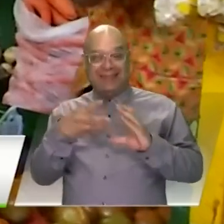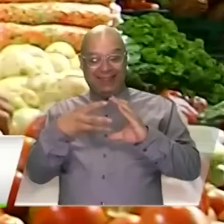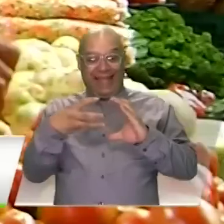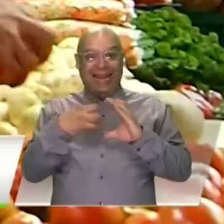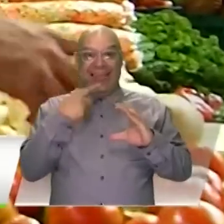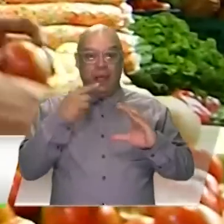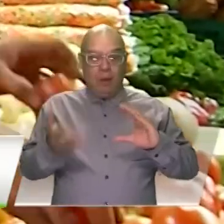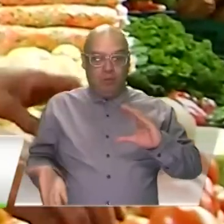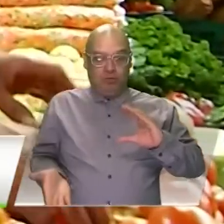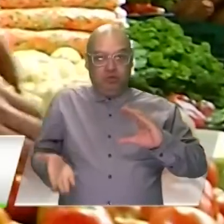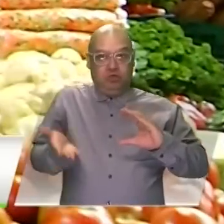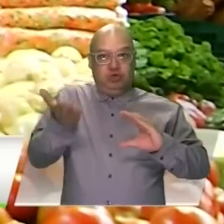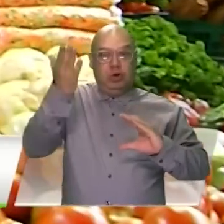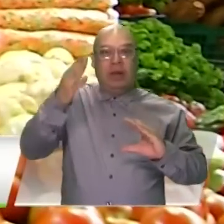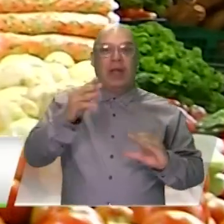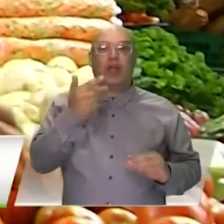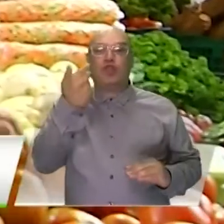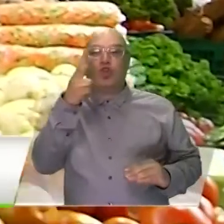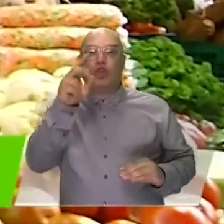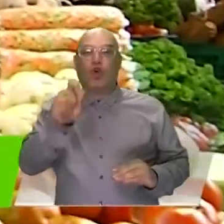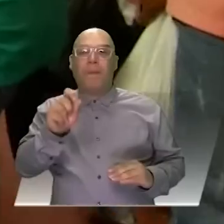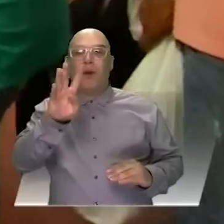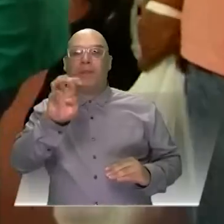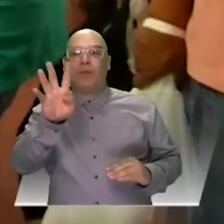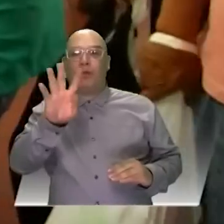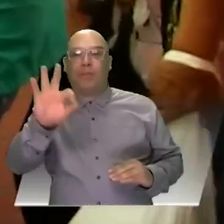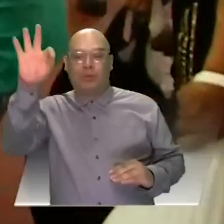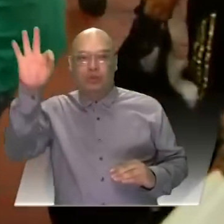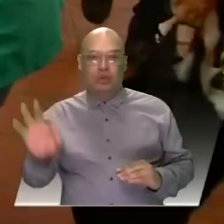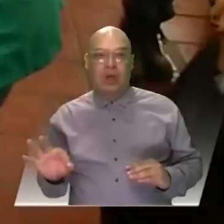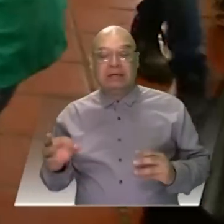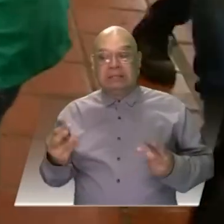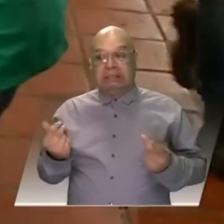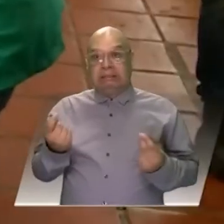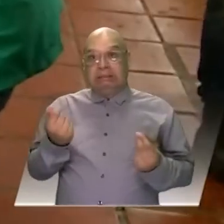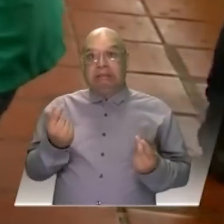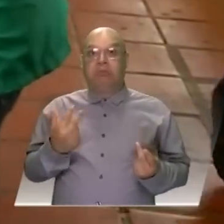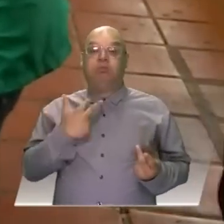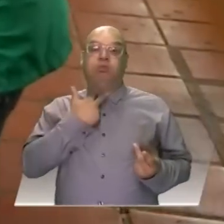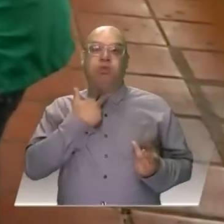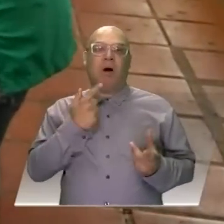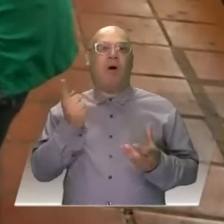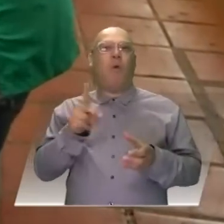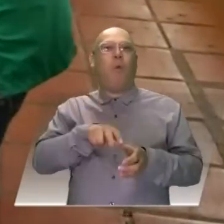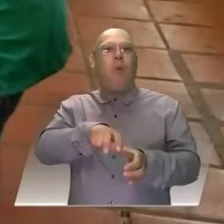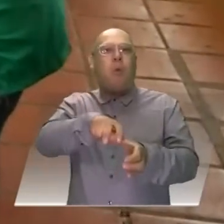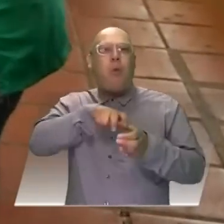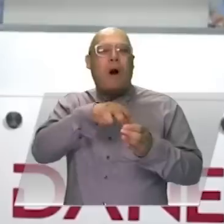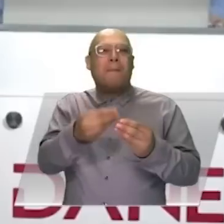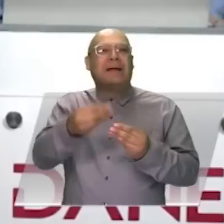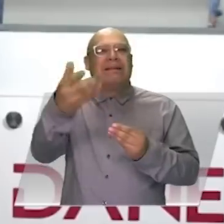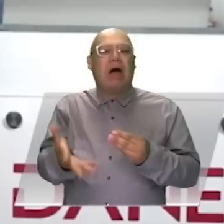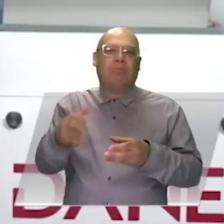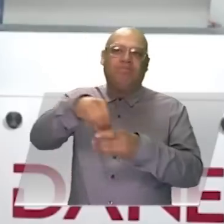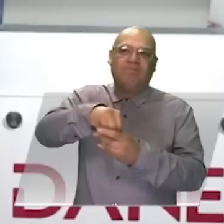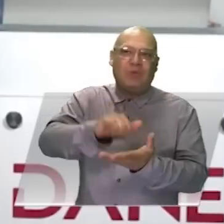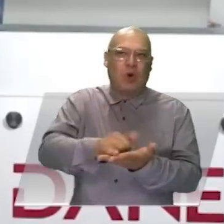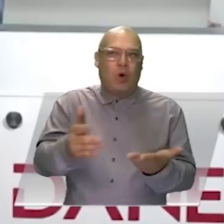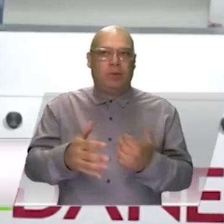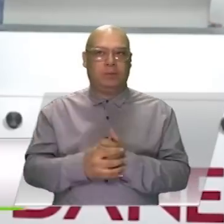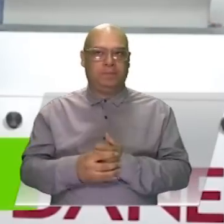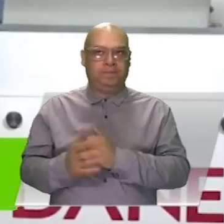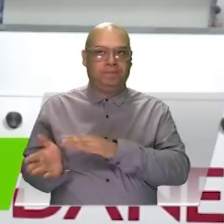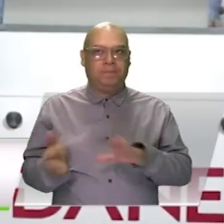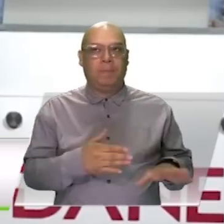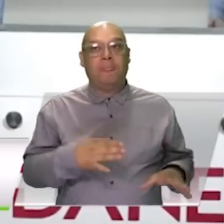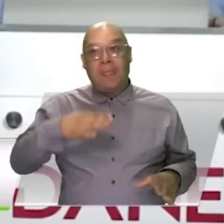anual en Medellín se ubicó en 12,94% y el costo de vida estuvo jalonado por el transporte, entre otros aspectos. Bien, Medellín sucedió algo